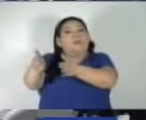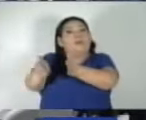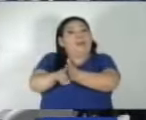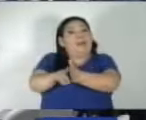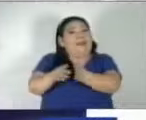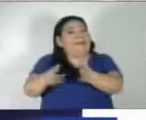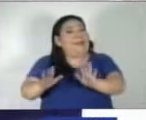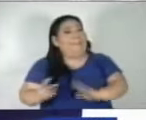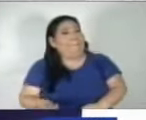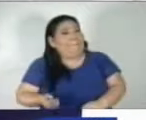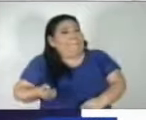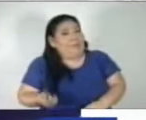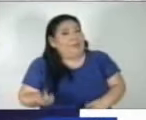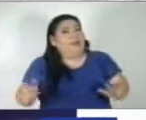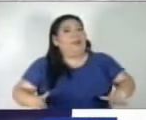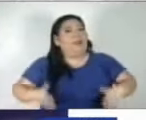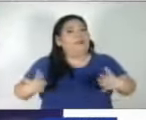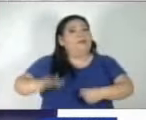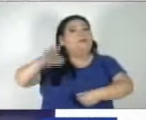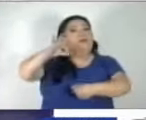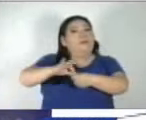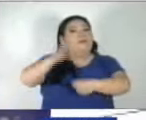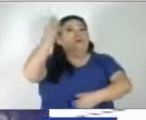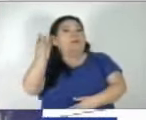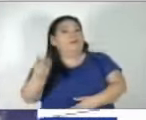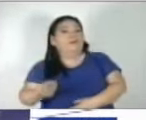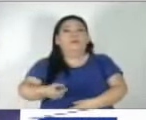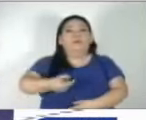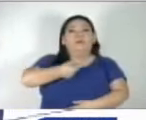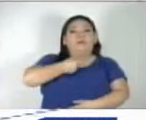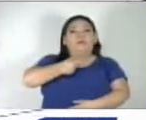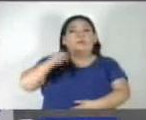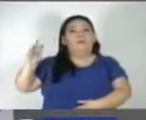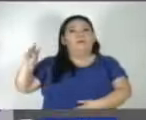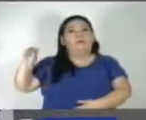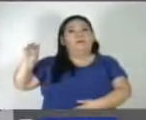parlamento centroamericano están a la vuelta de la esquina. Para